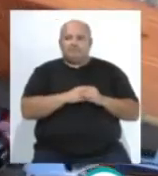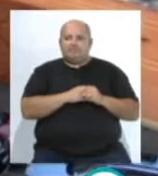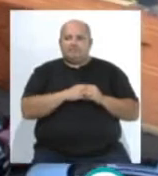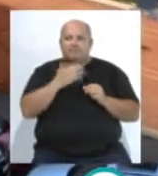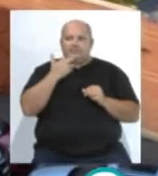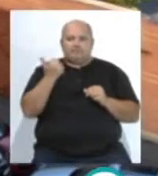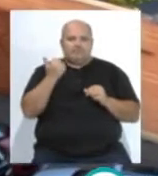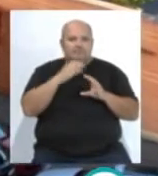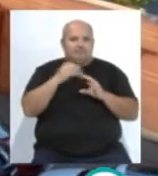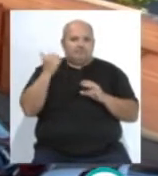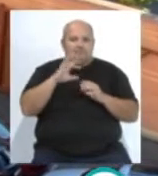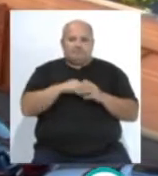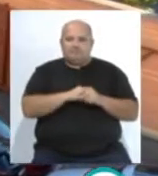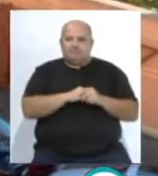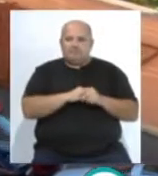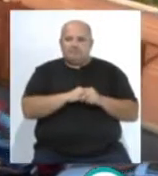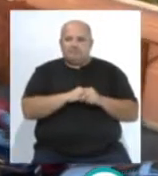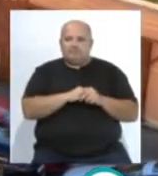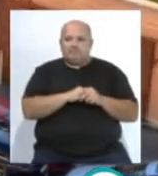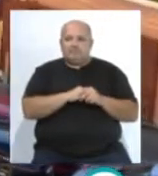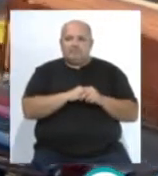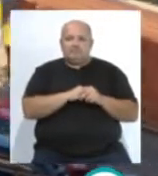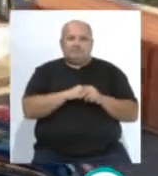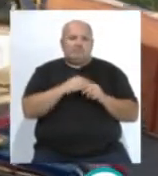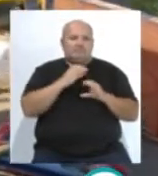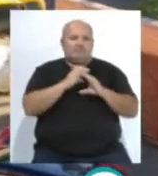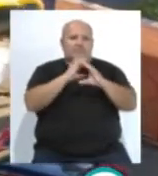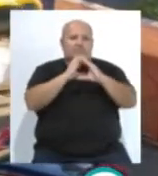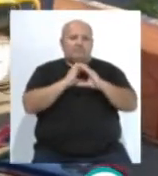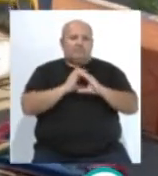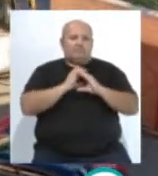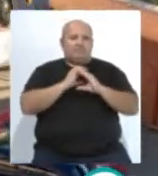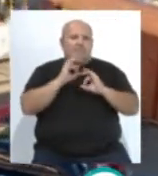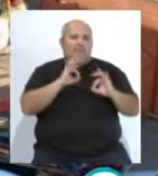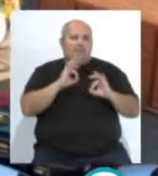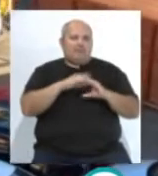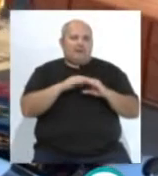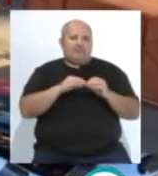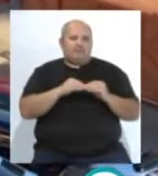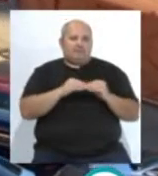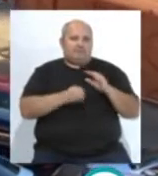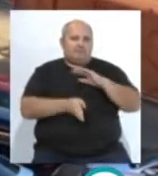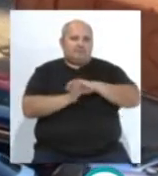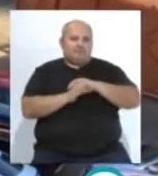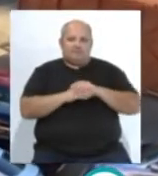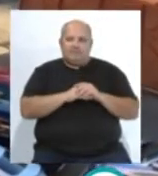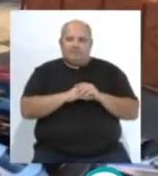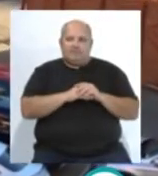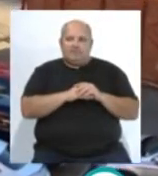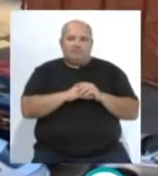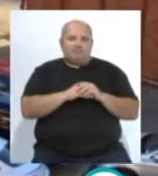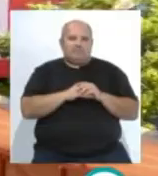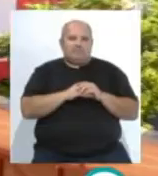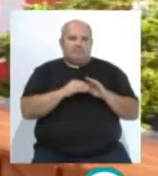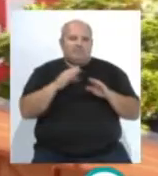Justamente... haciendo una maniobra para dejar ya el coche preparado para salir, porque había entrado de